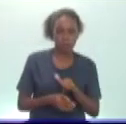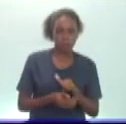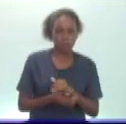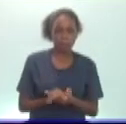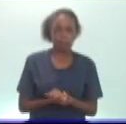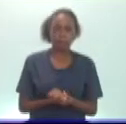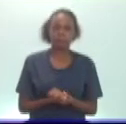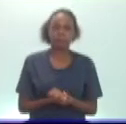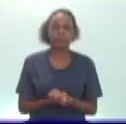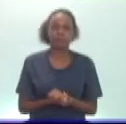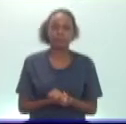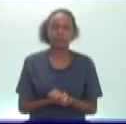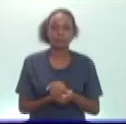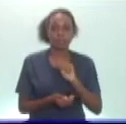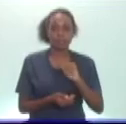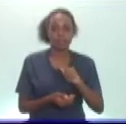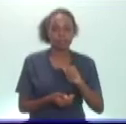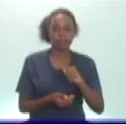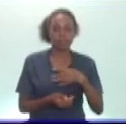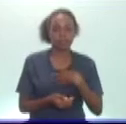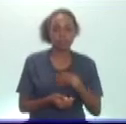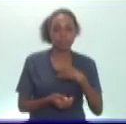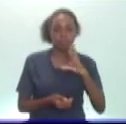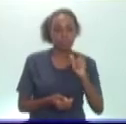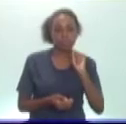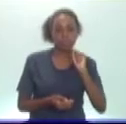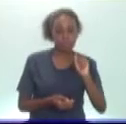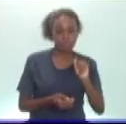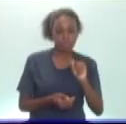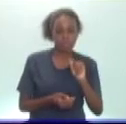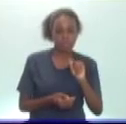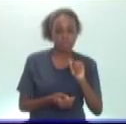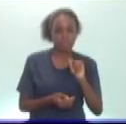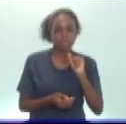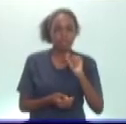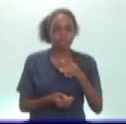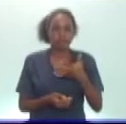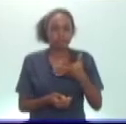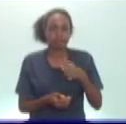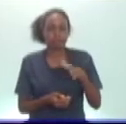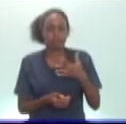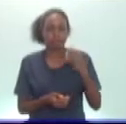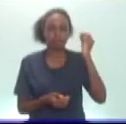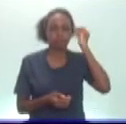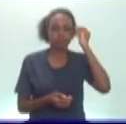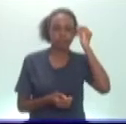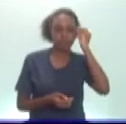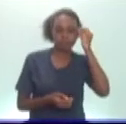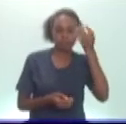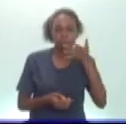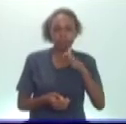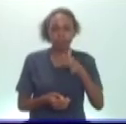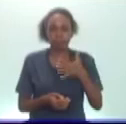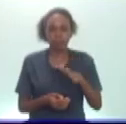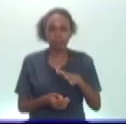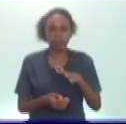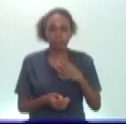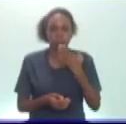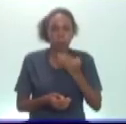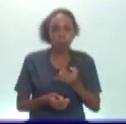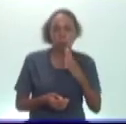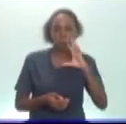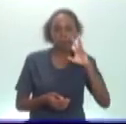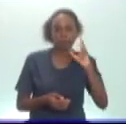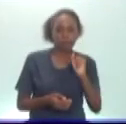dar ese aproximado que nosotros calculamos. Recuerden que esto es para tener más o menos una noción sobre qué resultado vamos